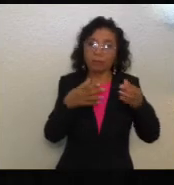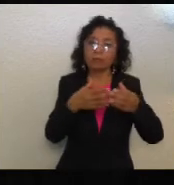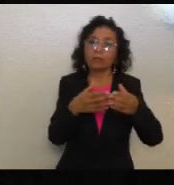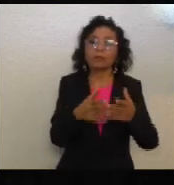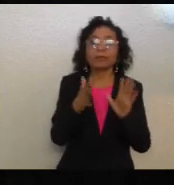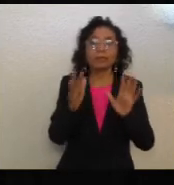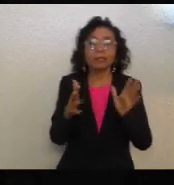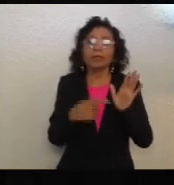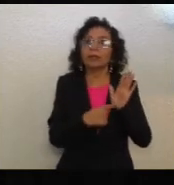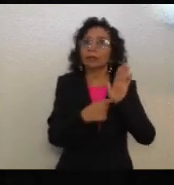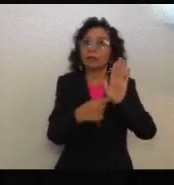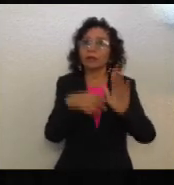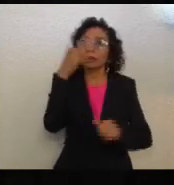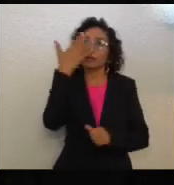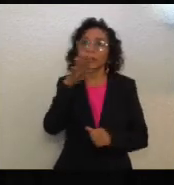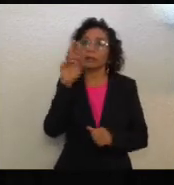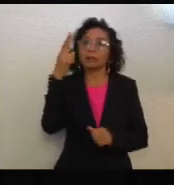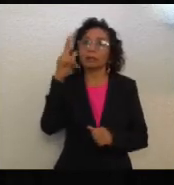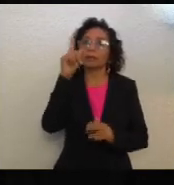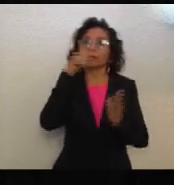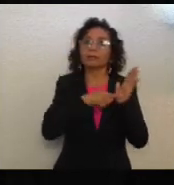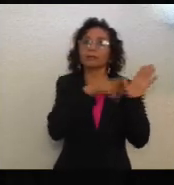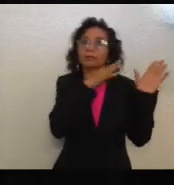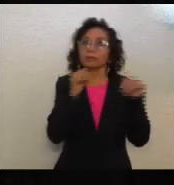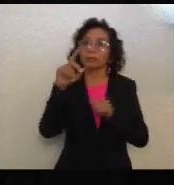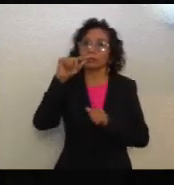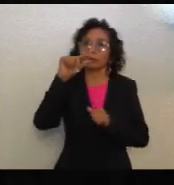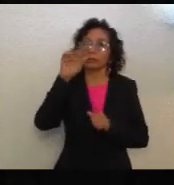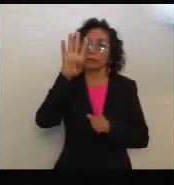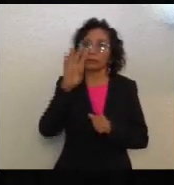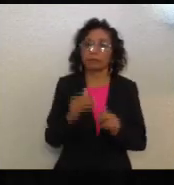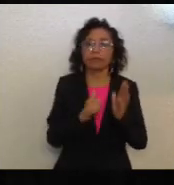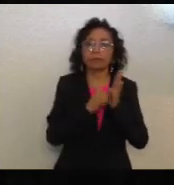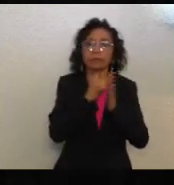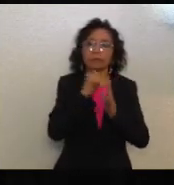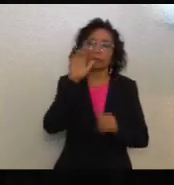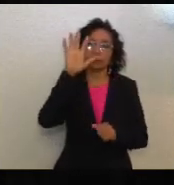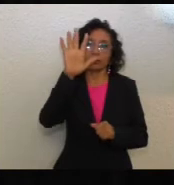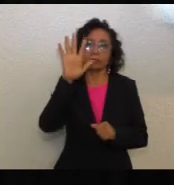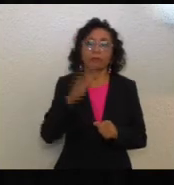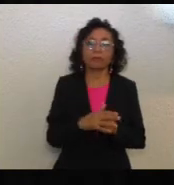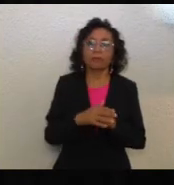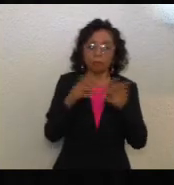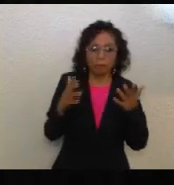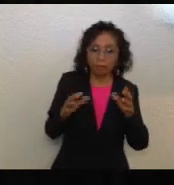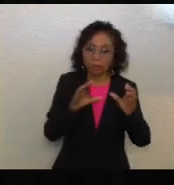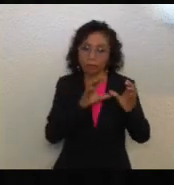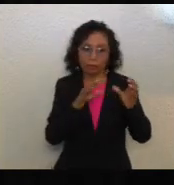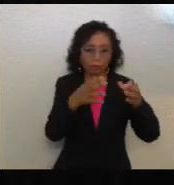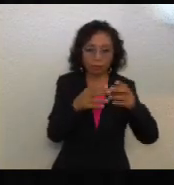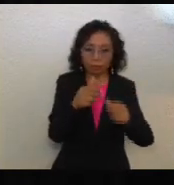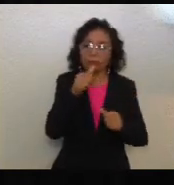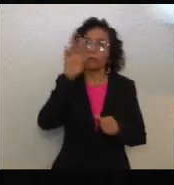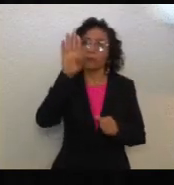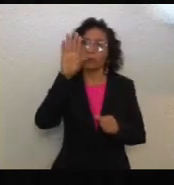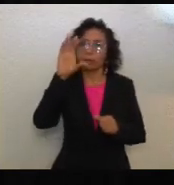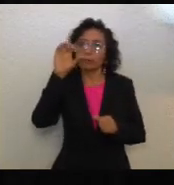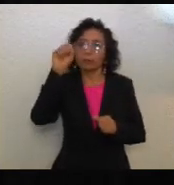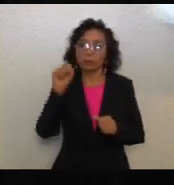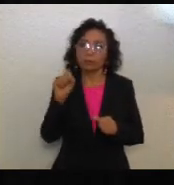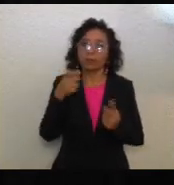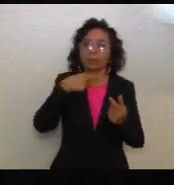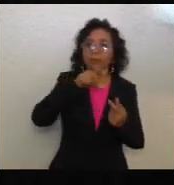10 de noviembre de 1974. Artículo 5. Las legislaturas constituyentes de cada uno de los estados de Baja California Sur y Quintana